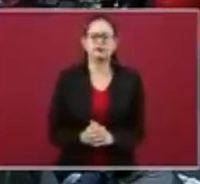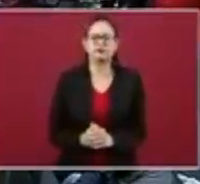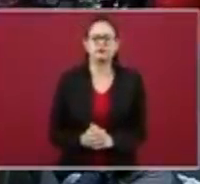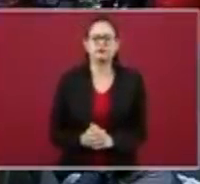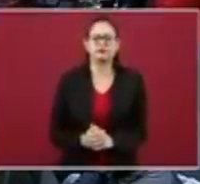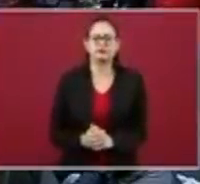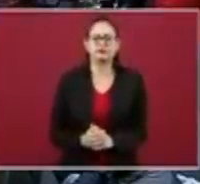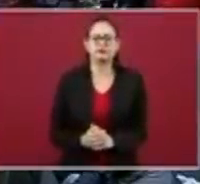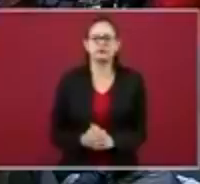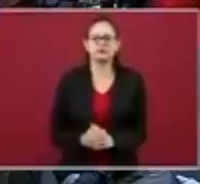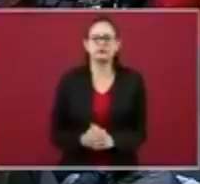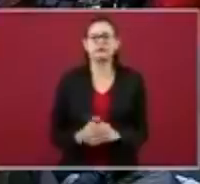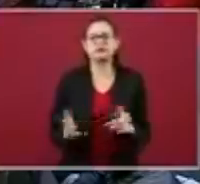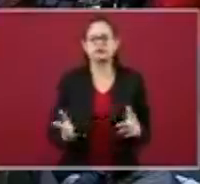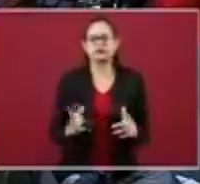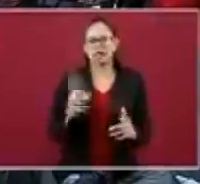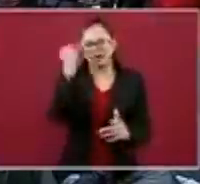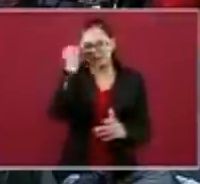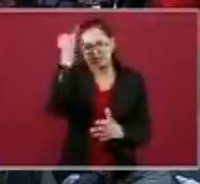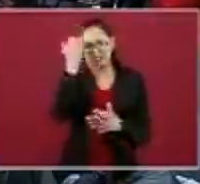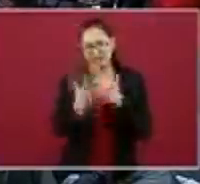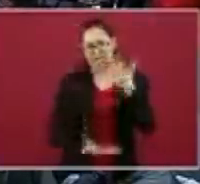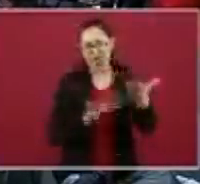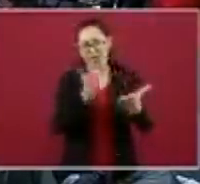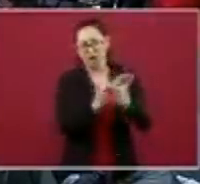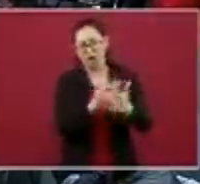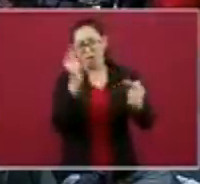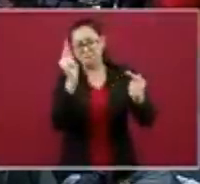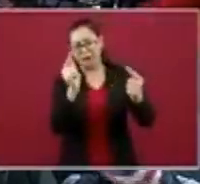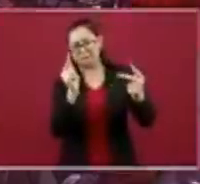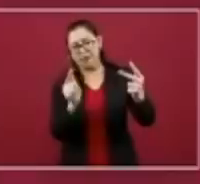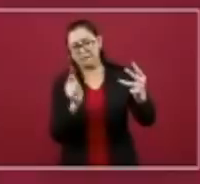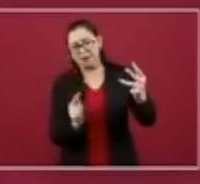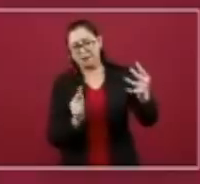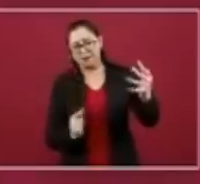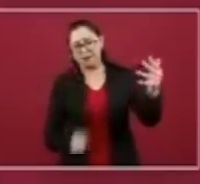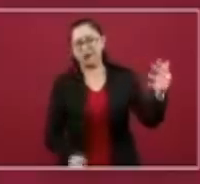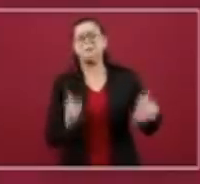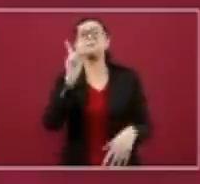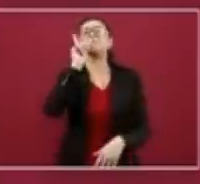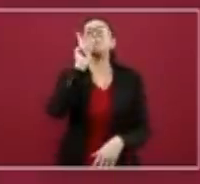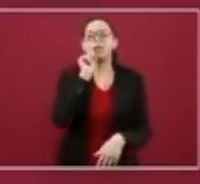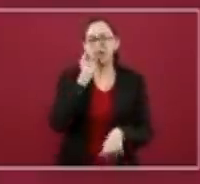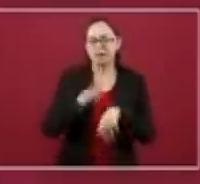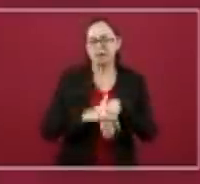la iniciativa tiene varias cosas. Mañana vemos, si les parece.